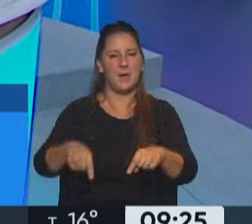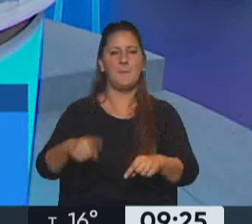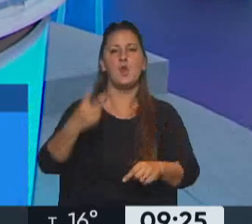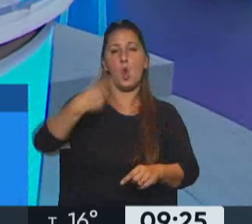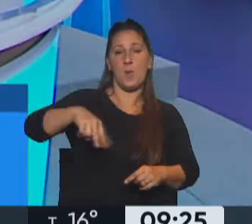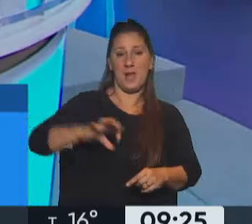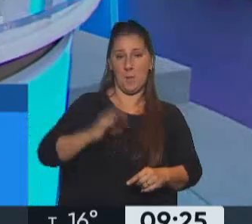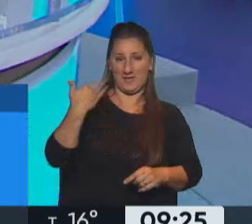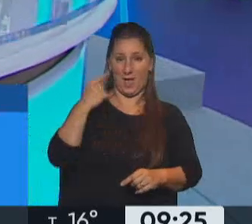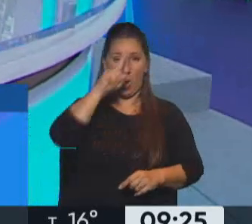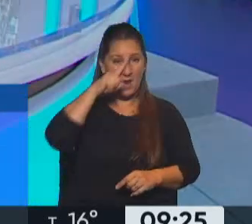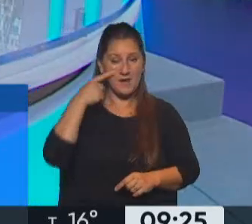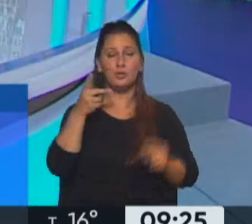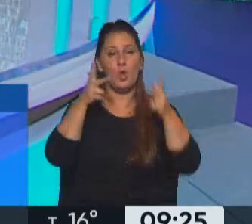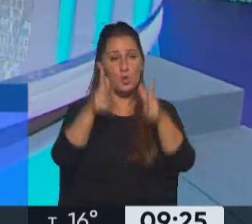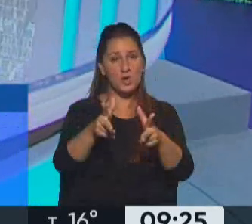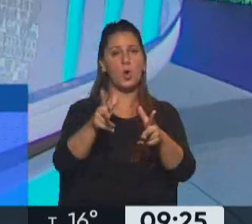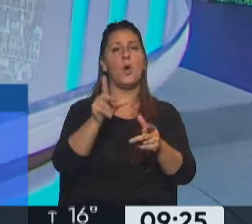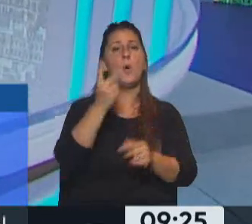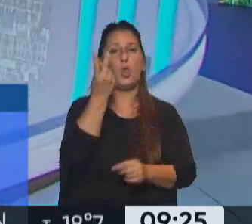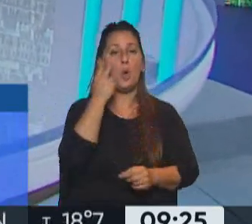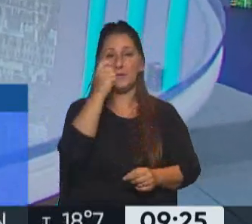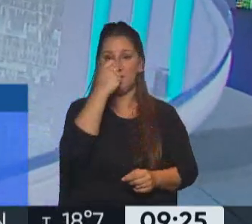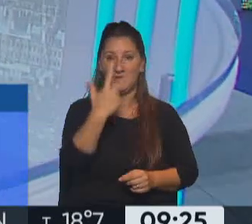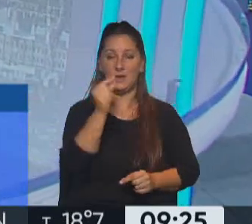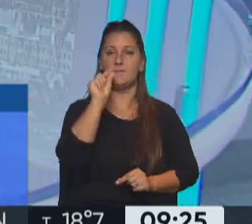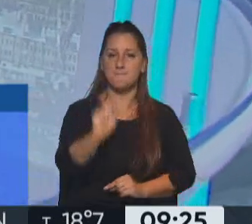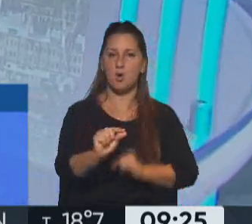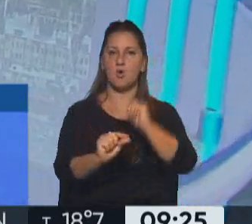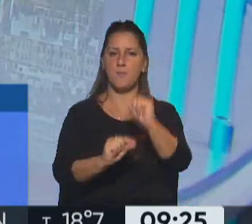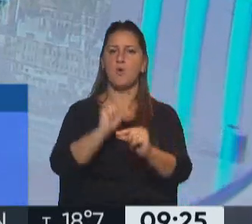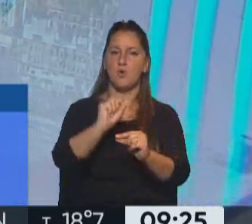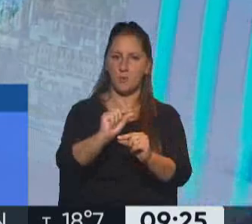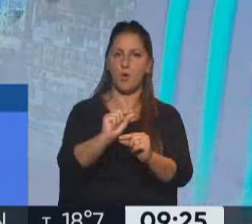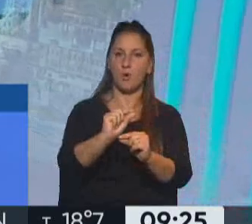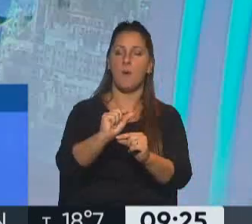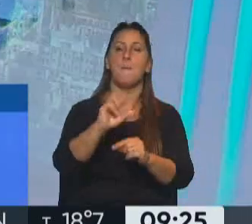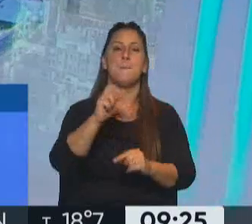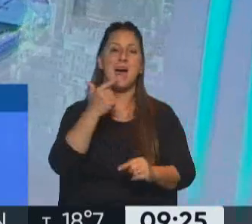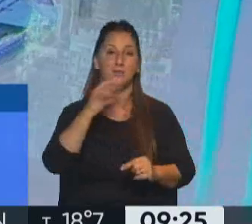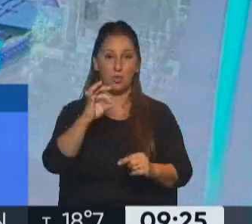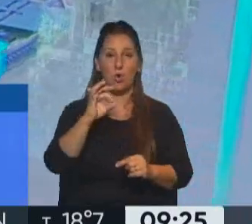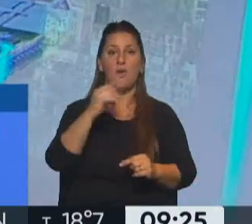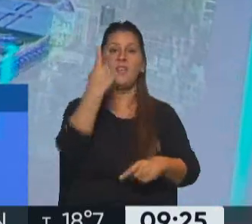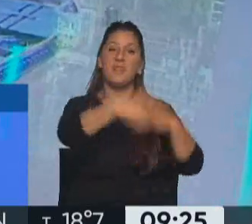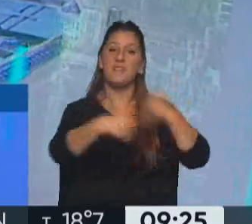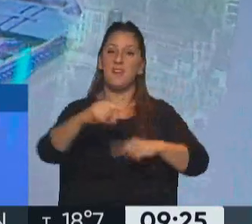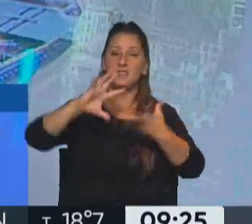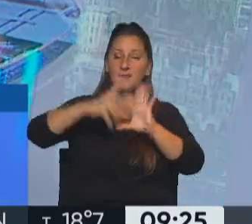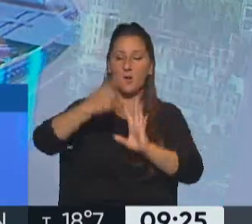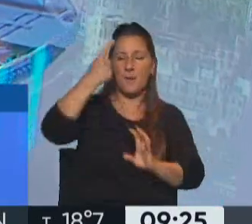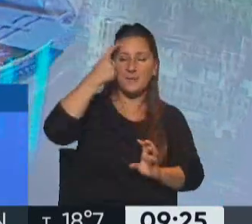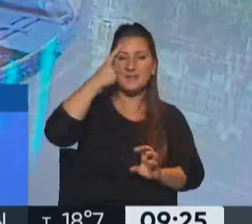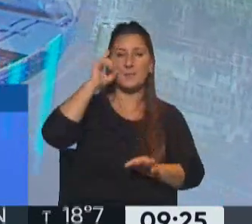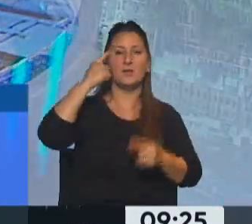del año pasado dijo que va a haber pasos en el 2023, con lo cual las distintas corrientes que pueda haber de las distintas miradas que va a